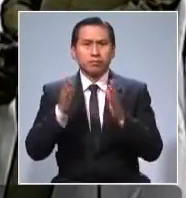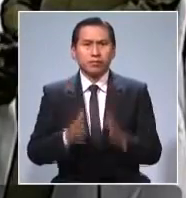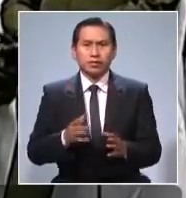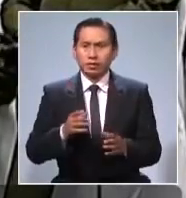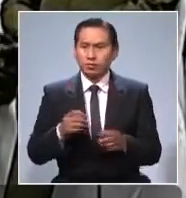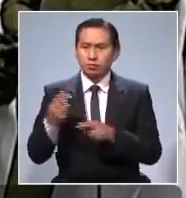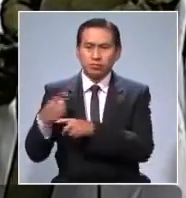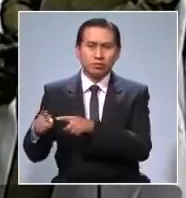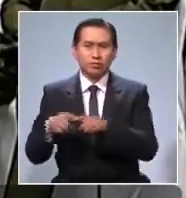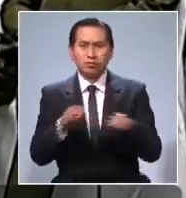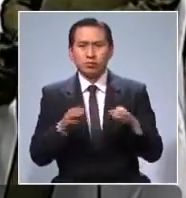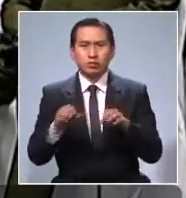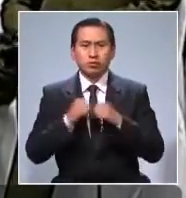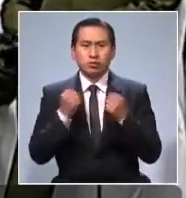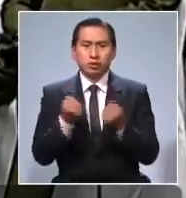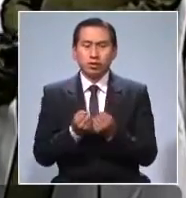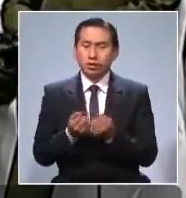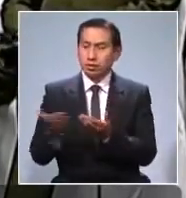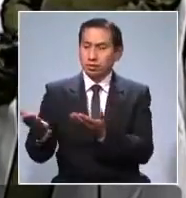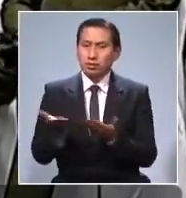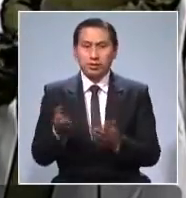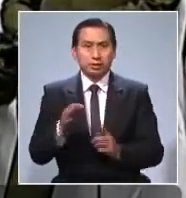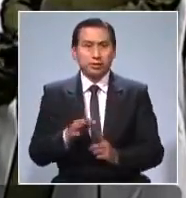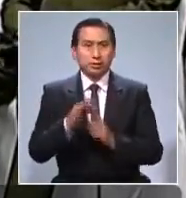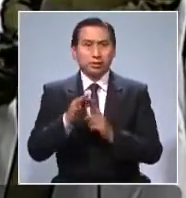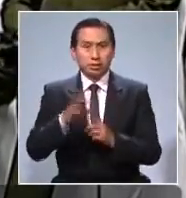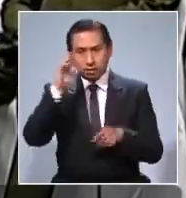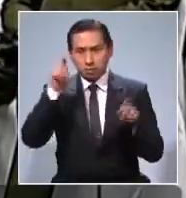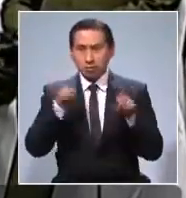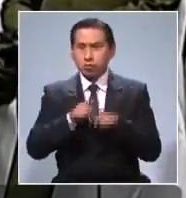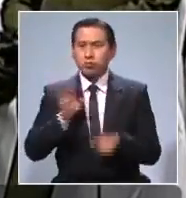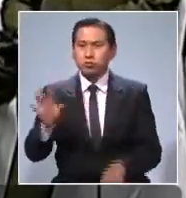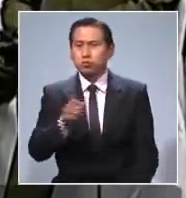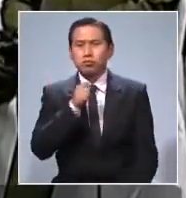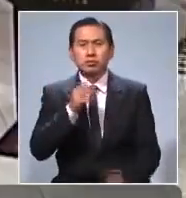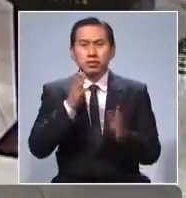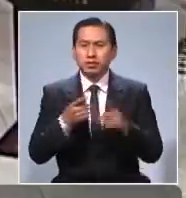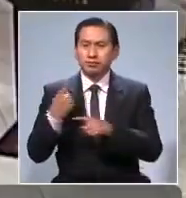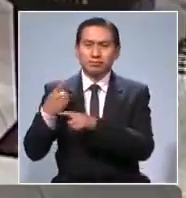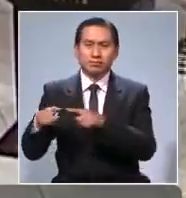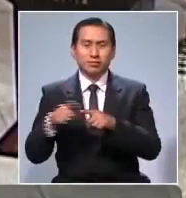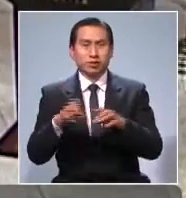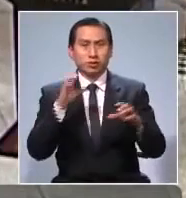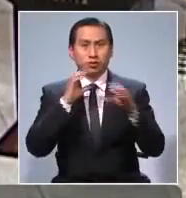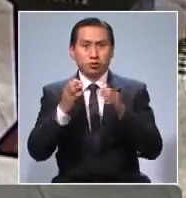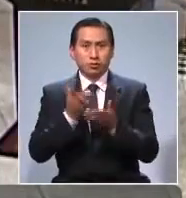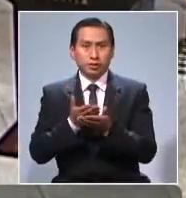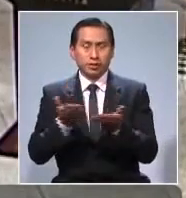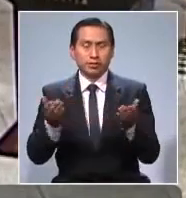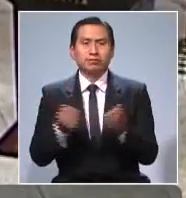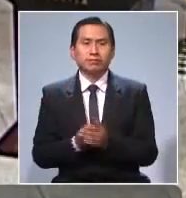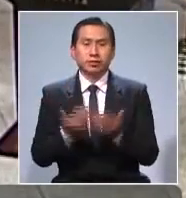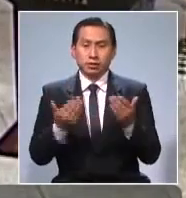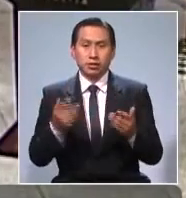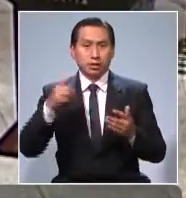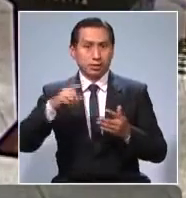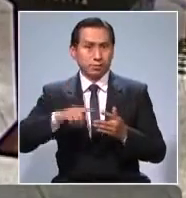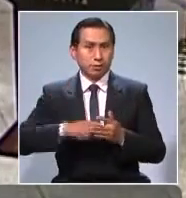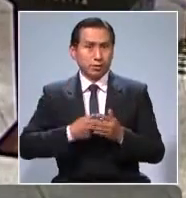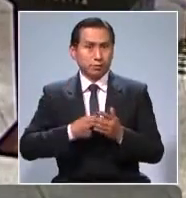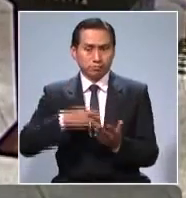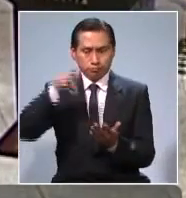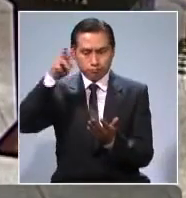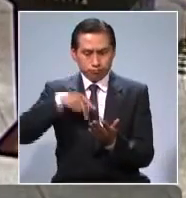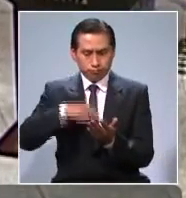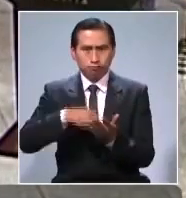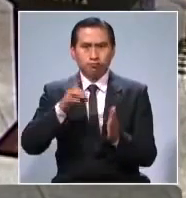organizaciones sociales, invitados especiales, hermanos periodistas de los diferentes medios de comunicación. Damos inicio con la lectura